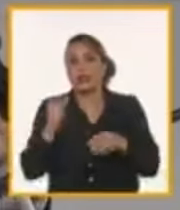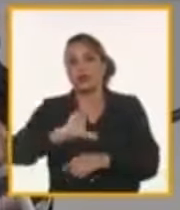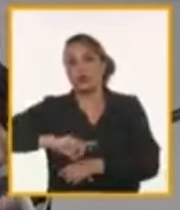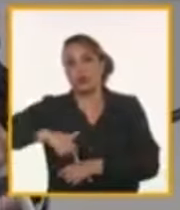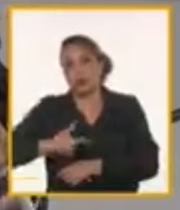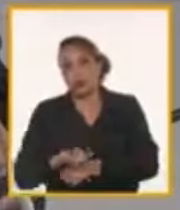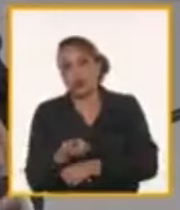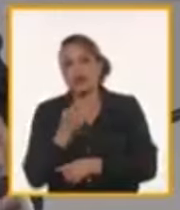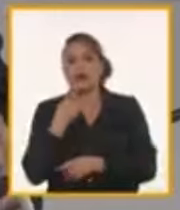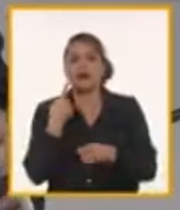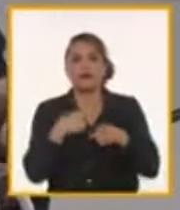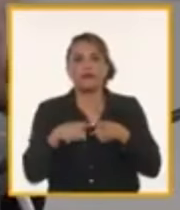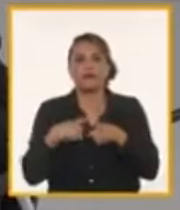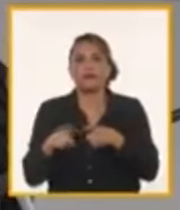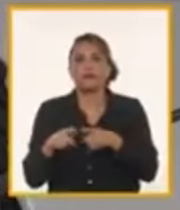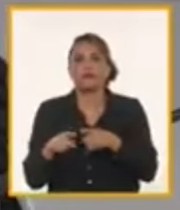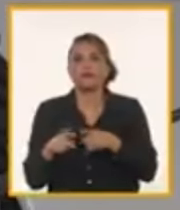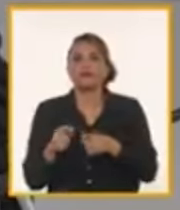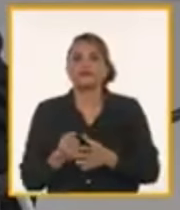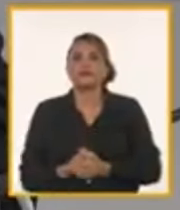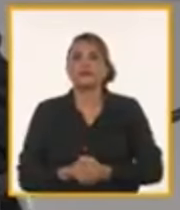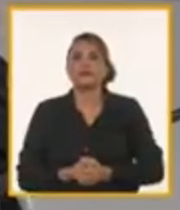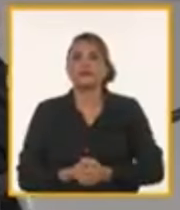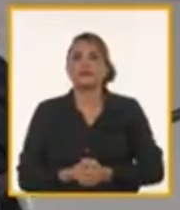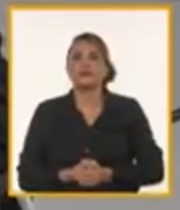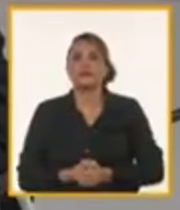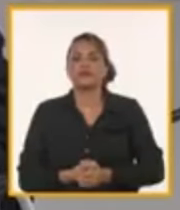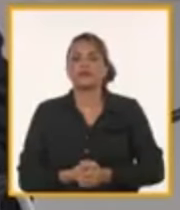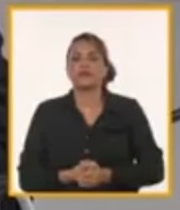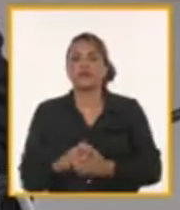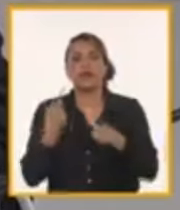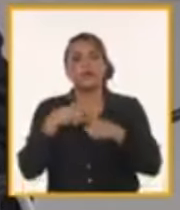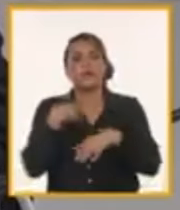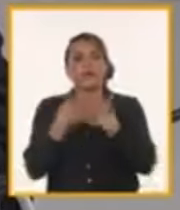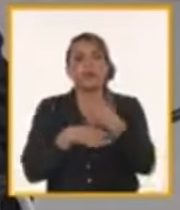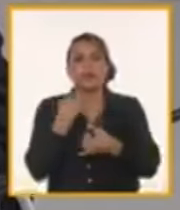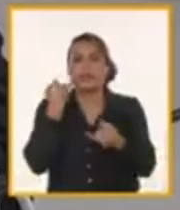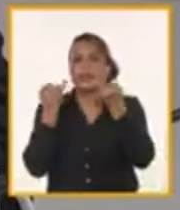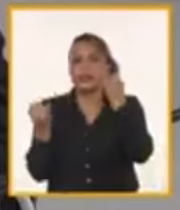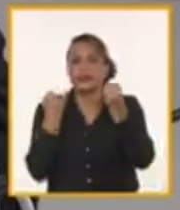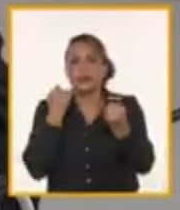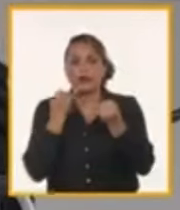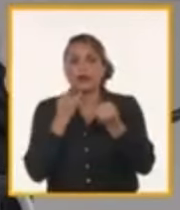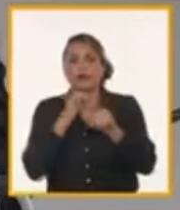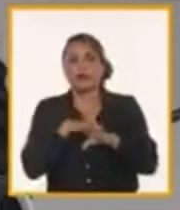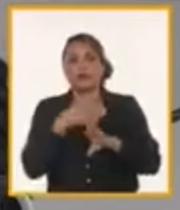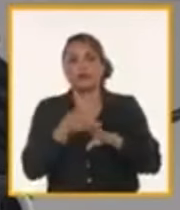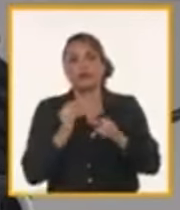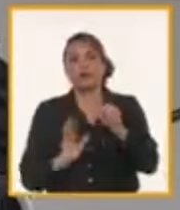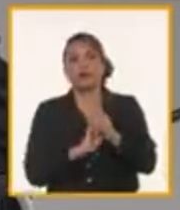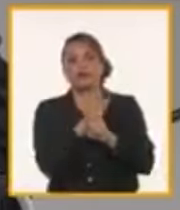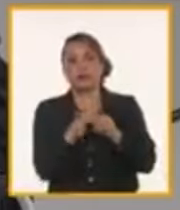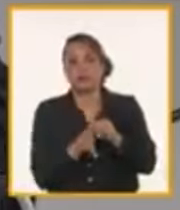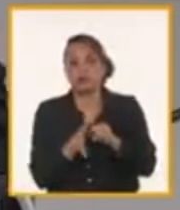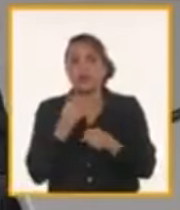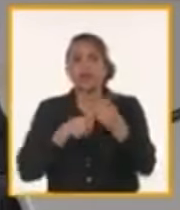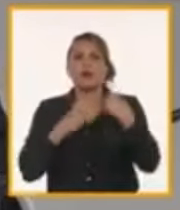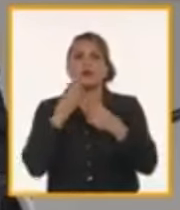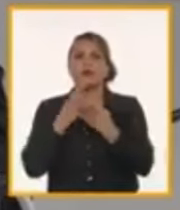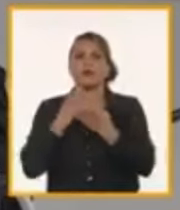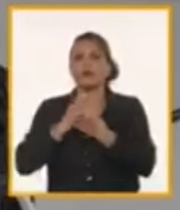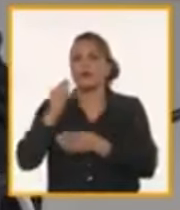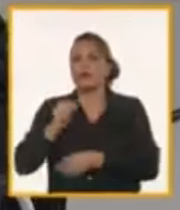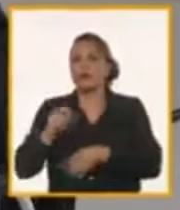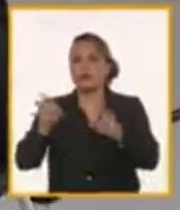algunas adicciones que hemos identificado sobre todo en esta etapa posterior a la covid el tema de algunos estudiantes que tenemos en